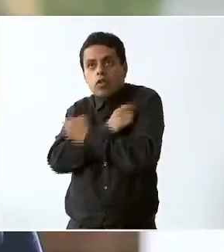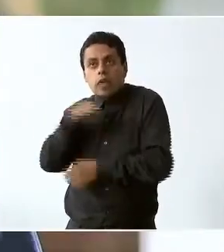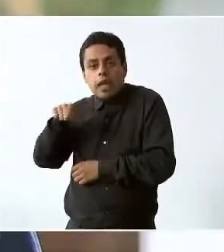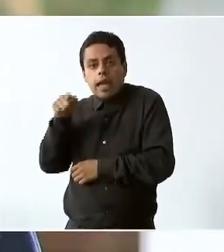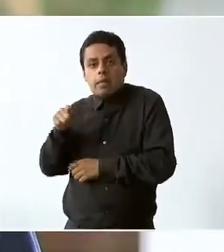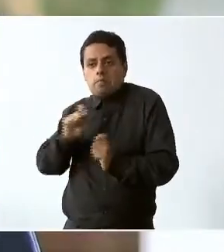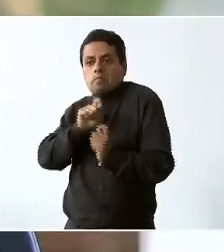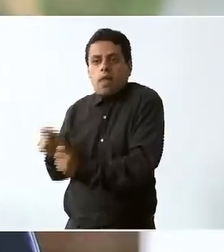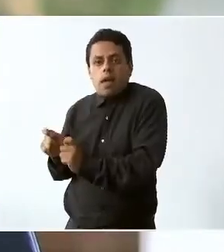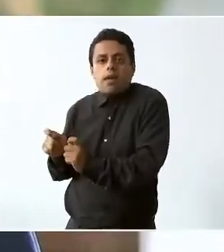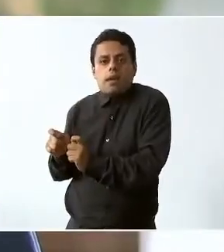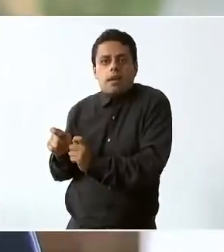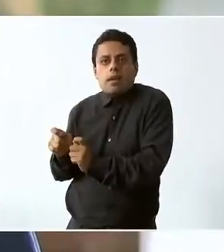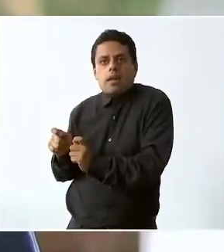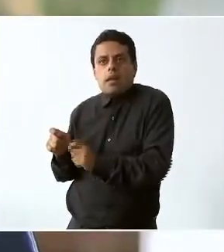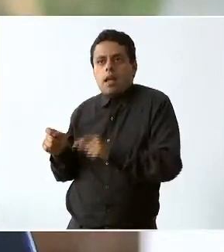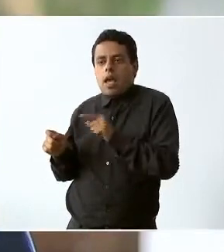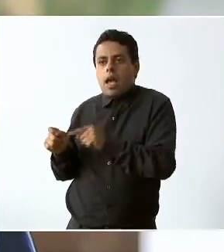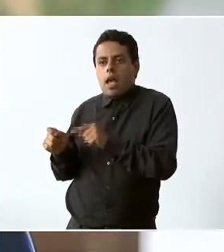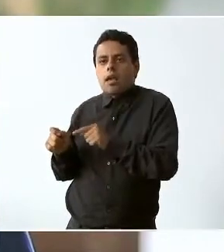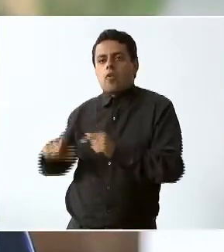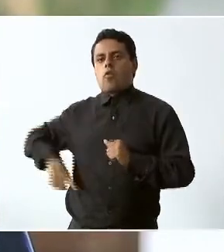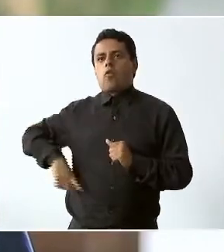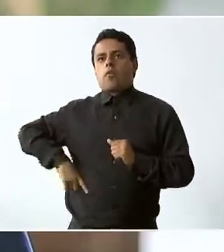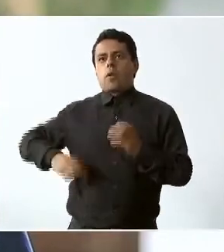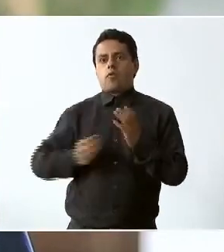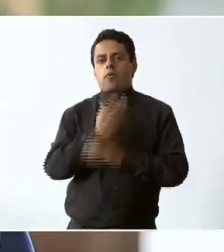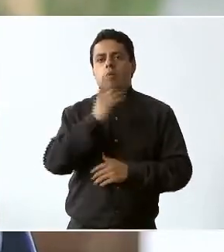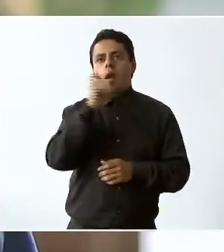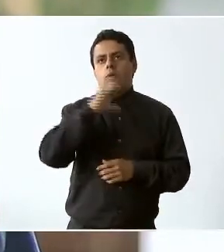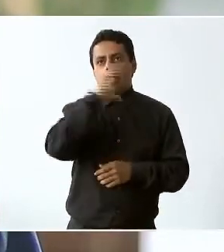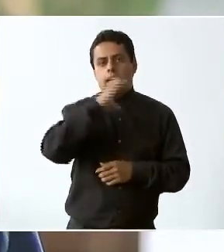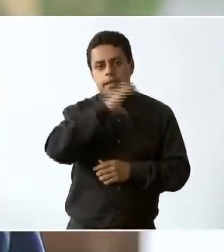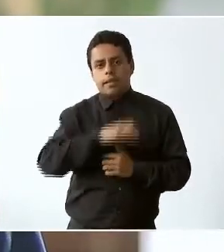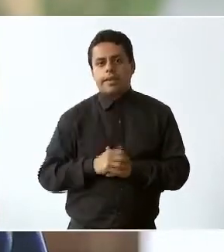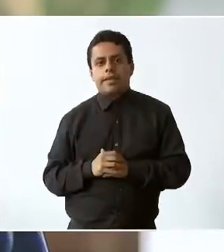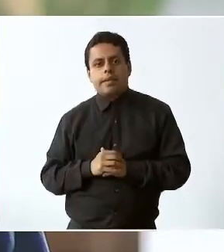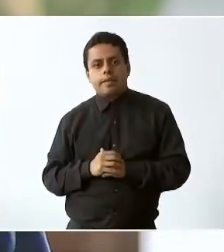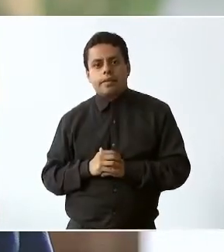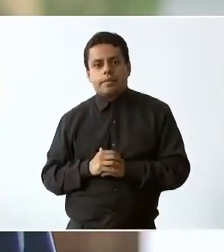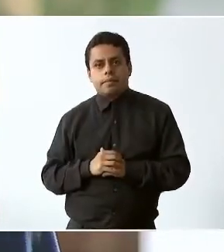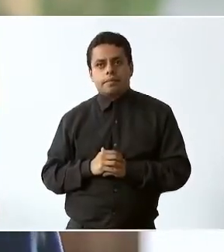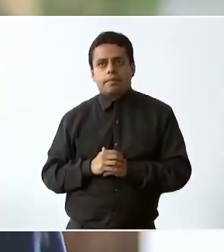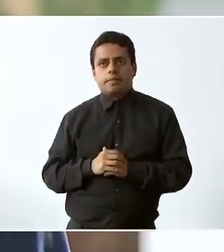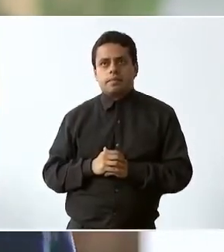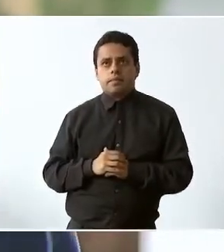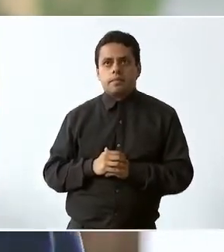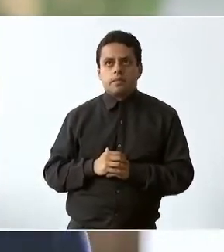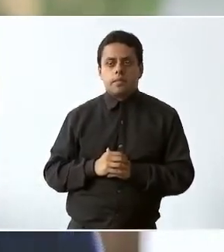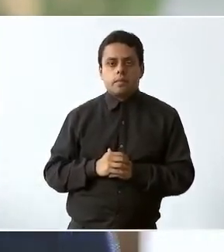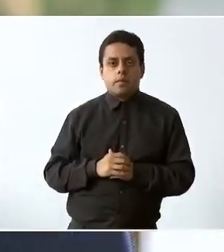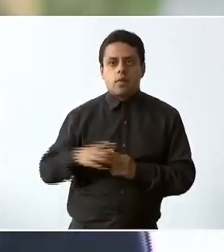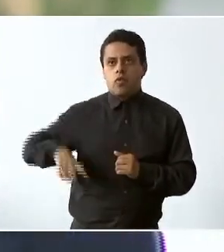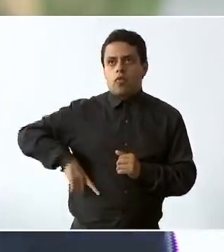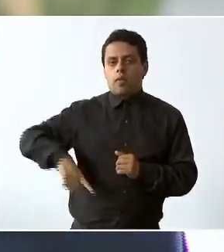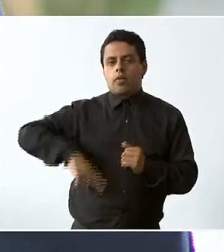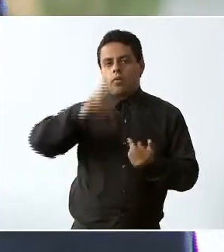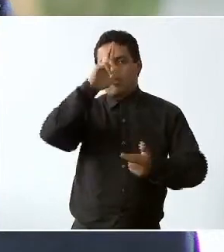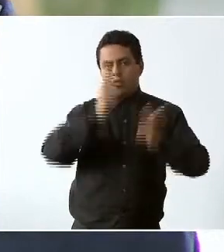surgido de la Convención de Aguascalientes, el gobierno